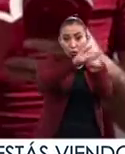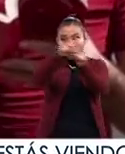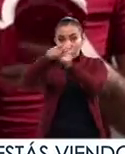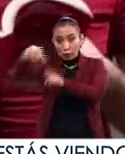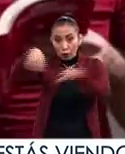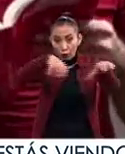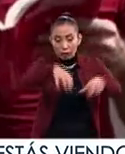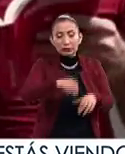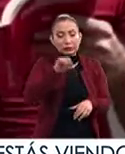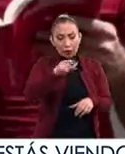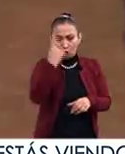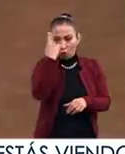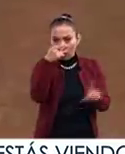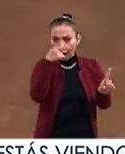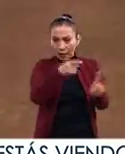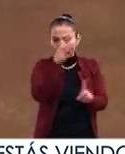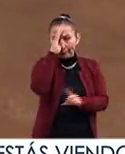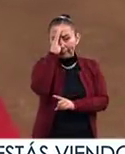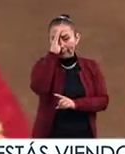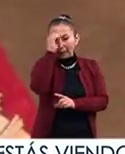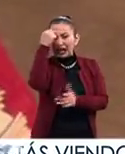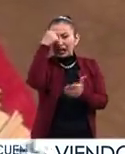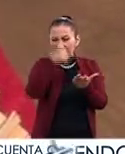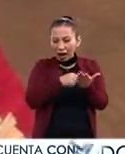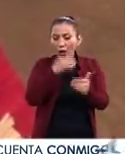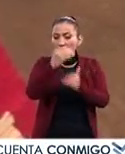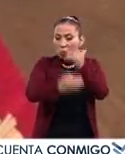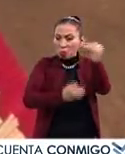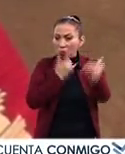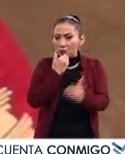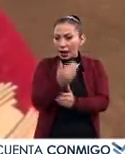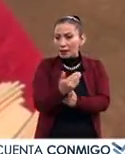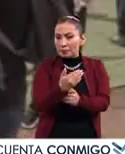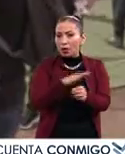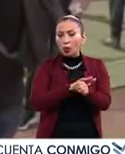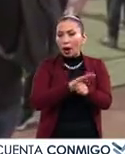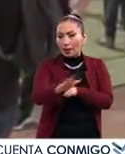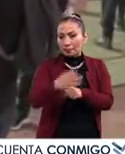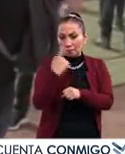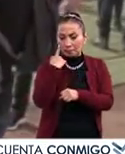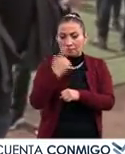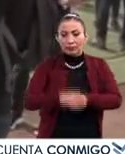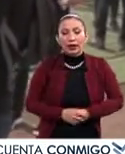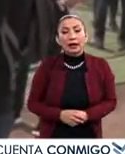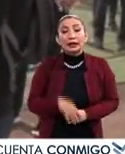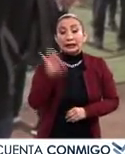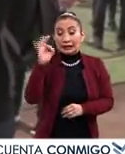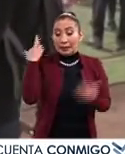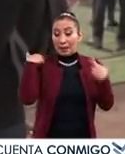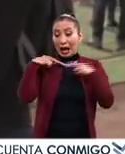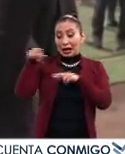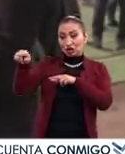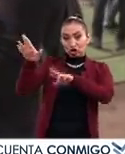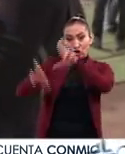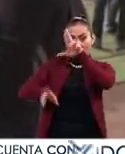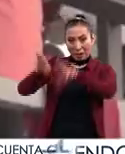muchos sentidos. Una de las reflexiones que creo que avanzamos bastante es si los maestros normalistas, en su